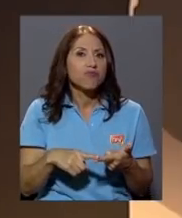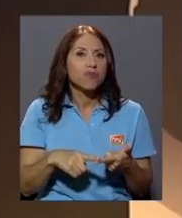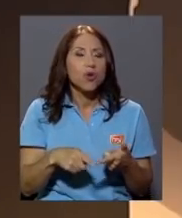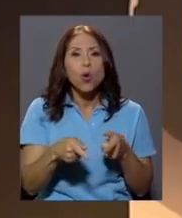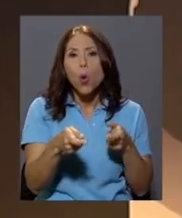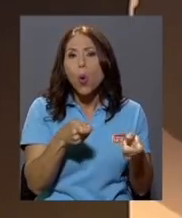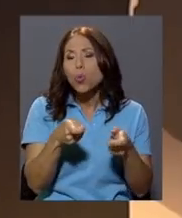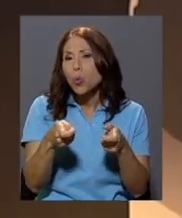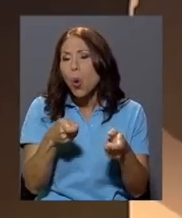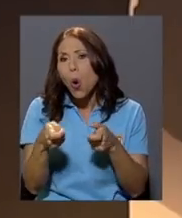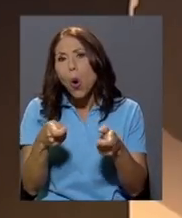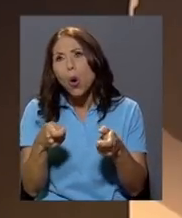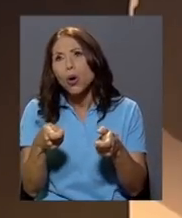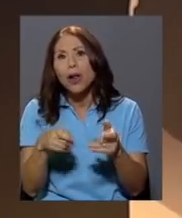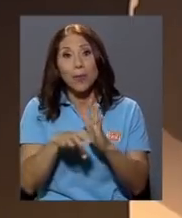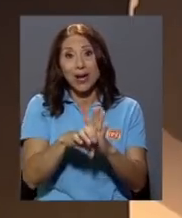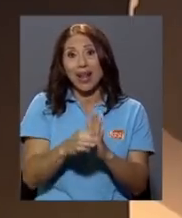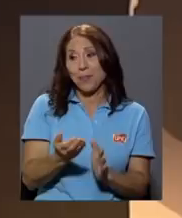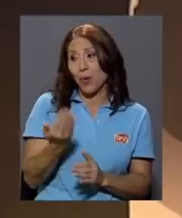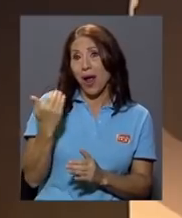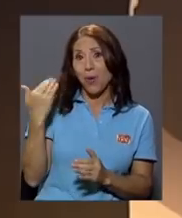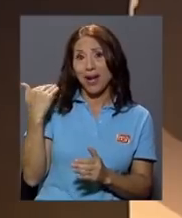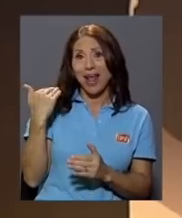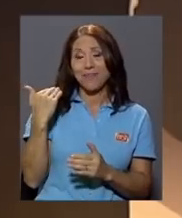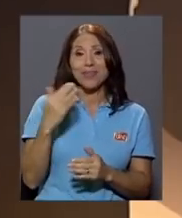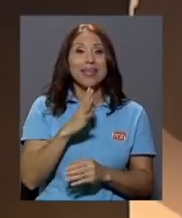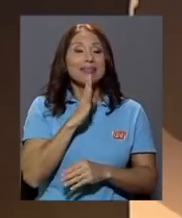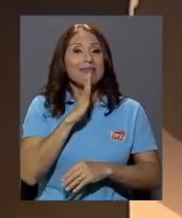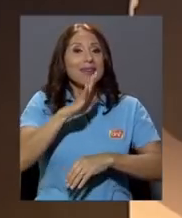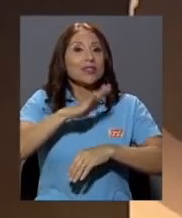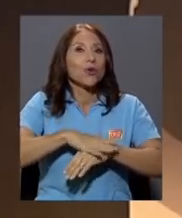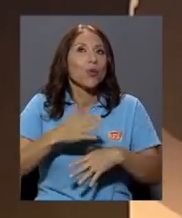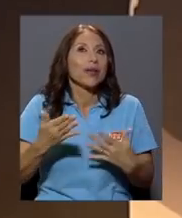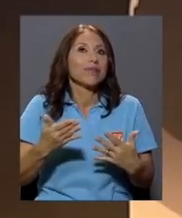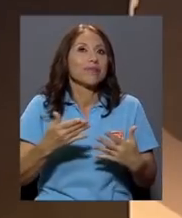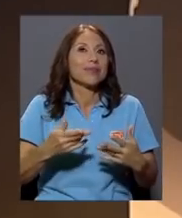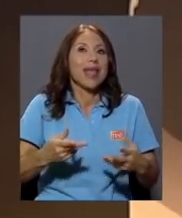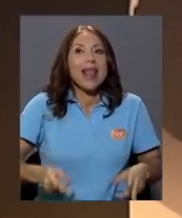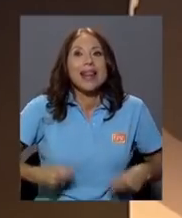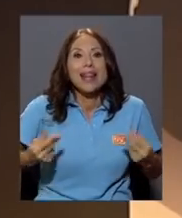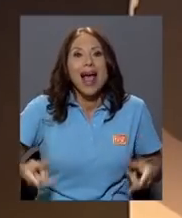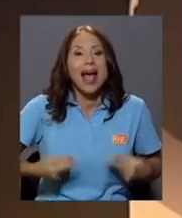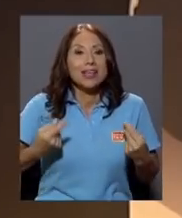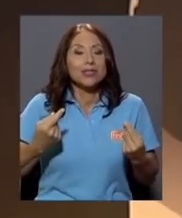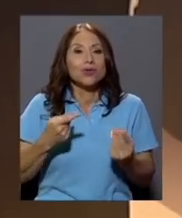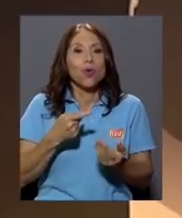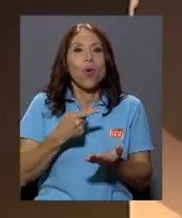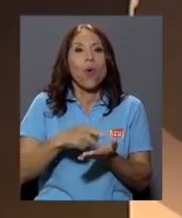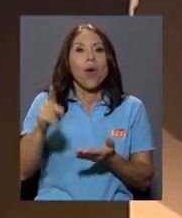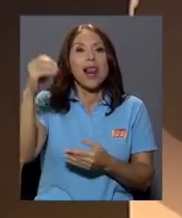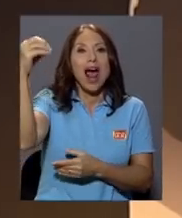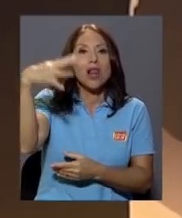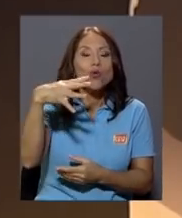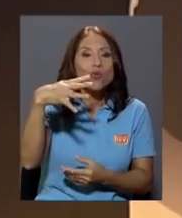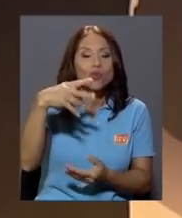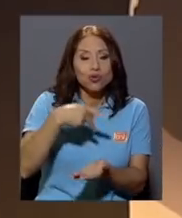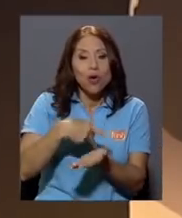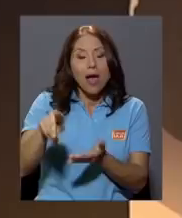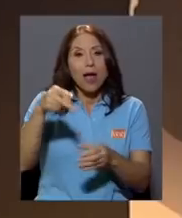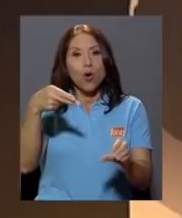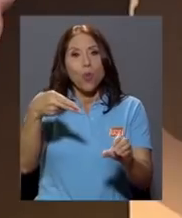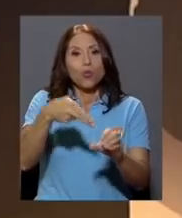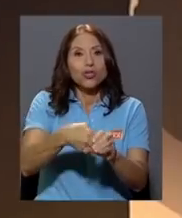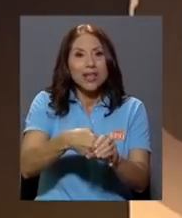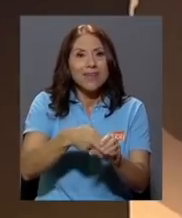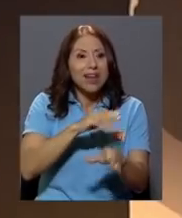de control, por ejemplo, ahora que se ponía la medida del gasto de la luz, de combustible, sí. Todos esos son temas que son